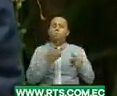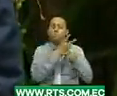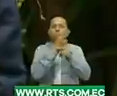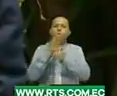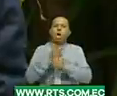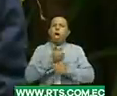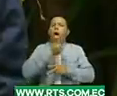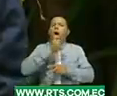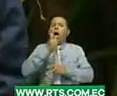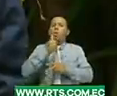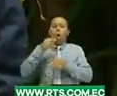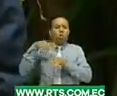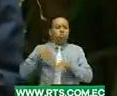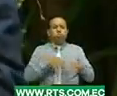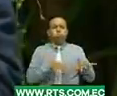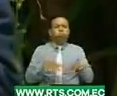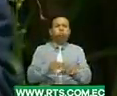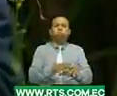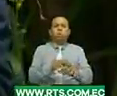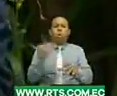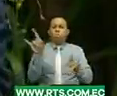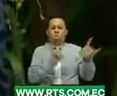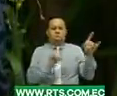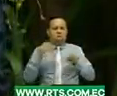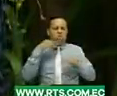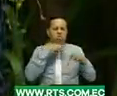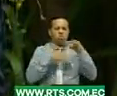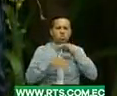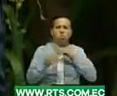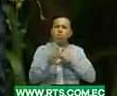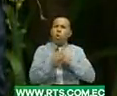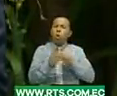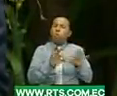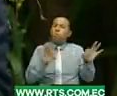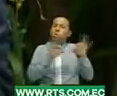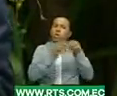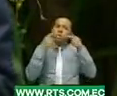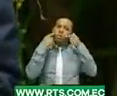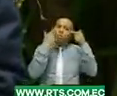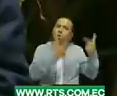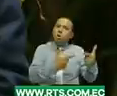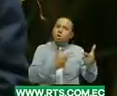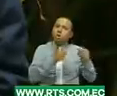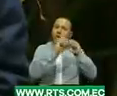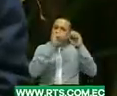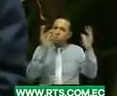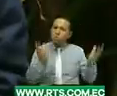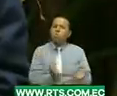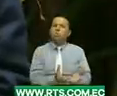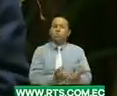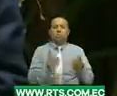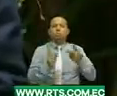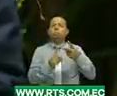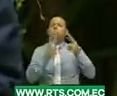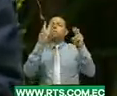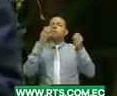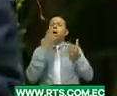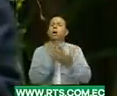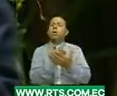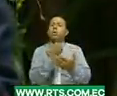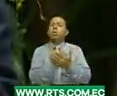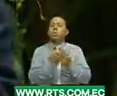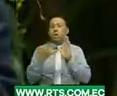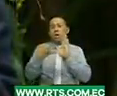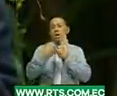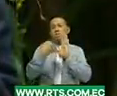que nadie nos contamine. Necesitamos cuidar esta casa grande que es la casa de la humanidad. En la económica, bajaremos las tasas